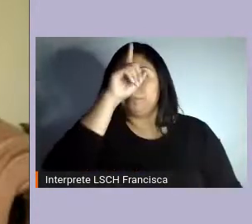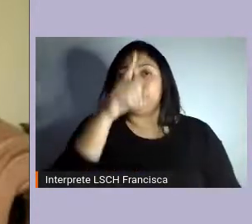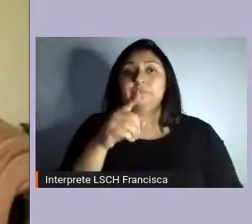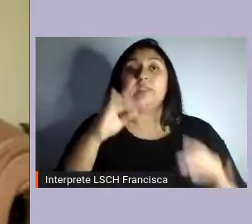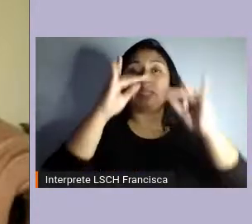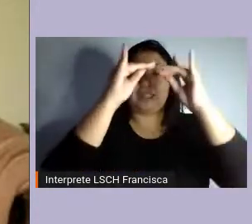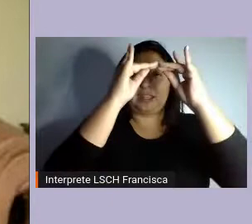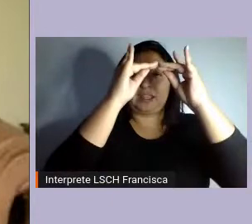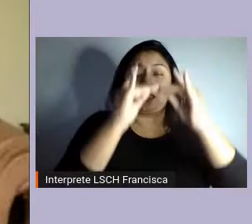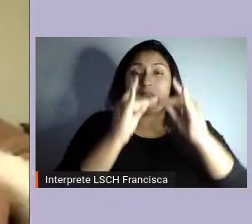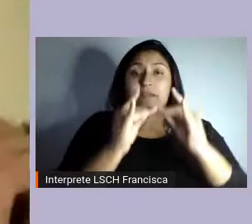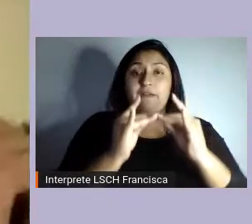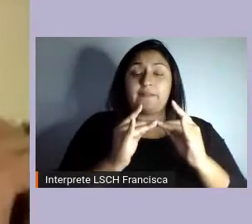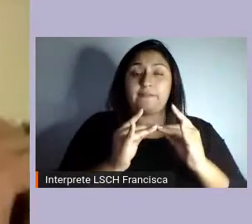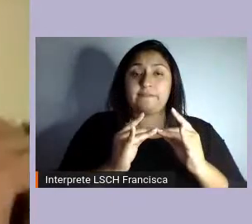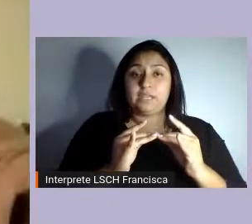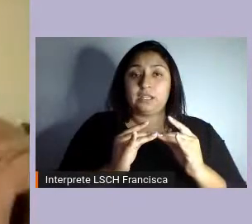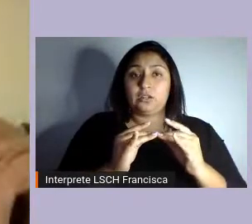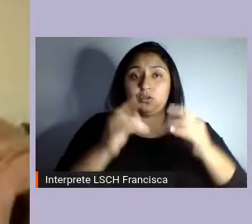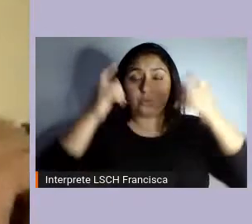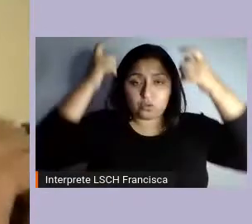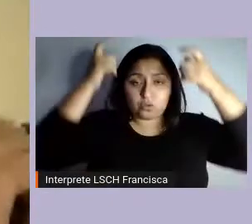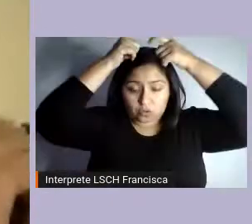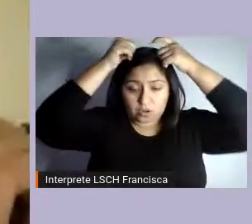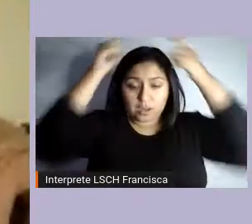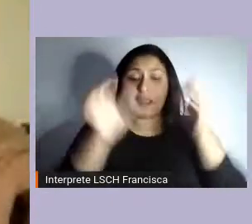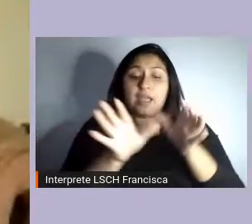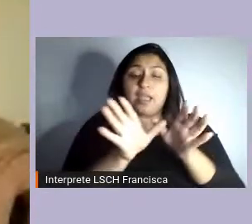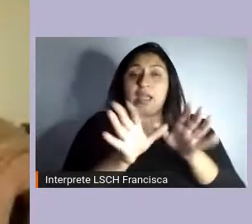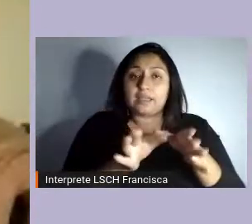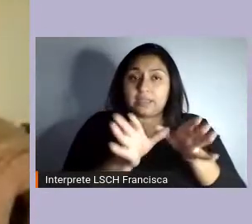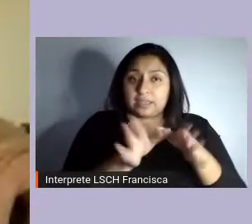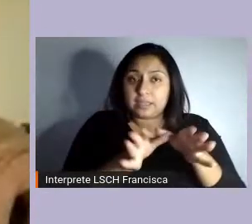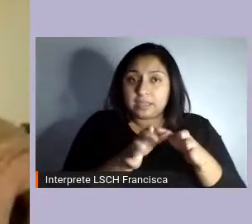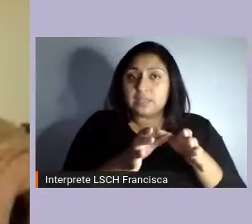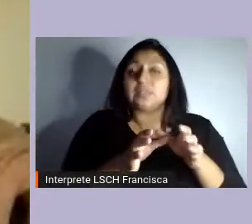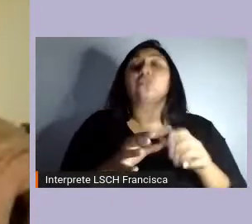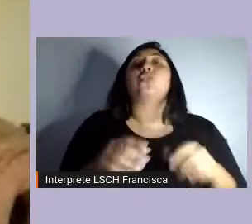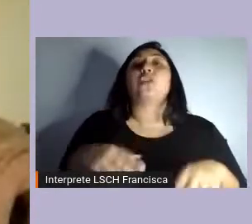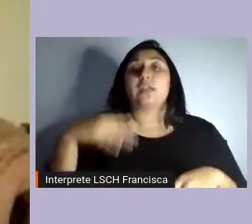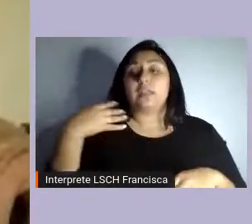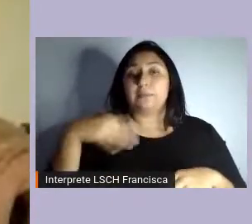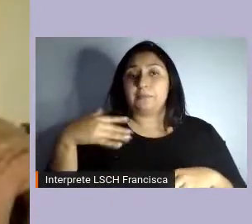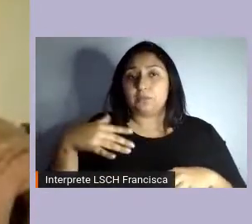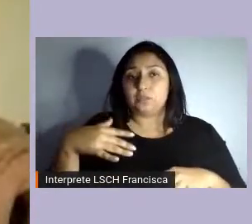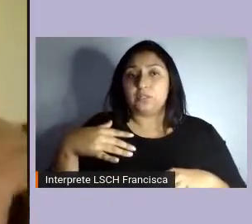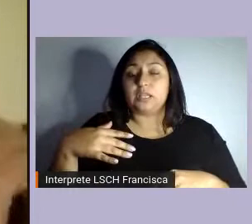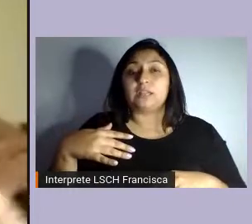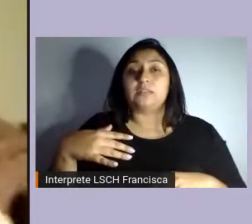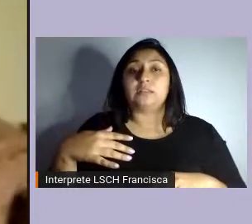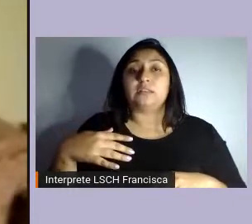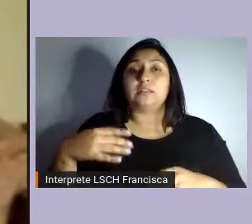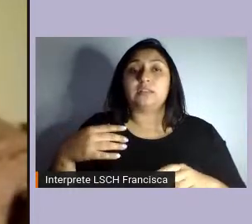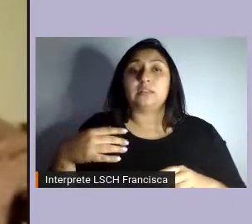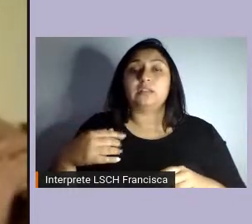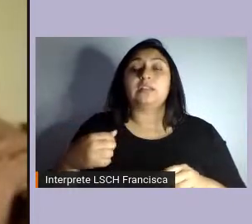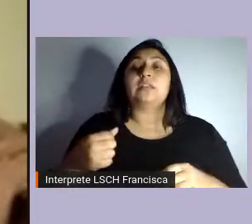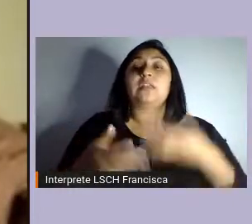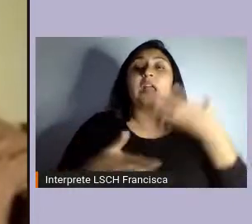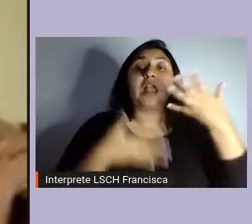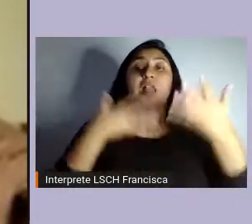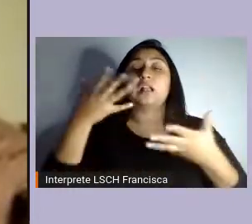sabemos, es un ritual súper importante en donde los papás encuentran consuelo a través del canto de estos cantores